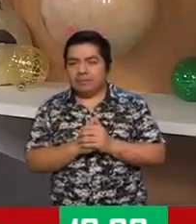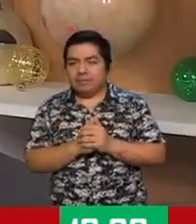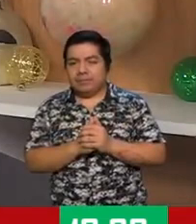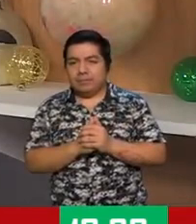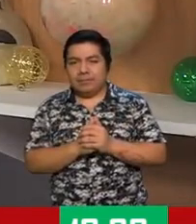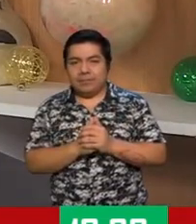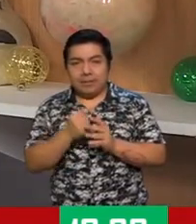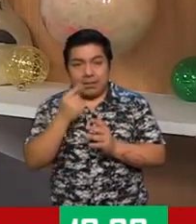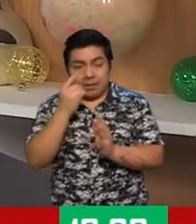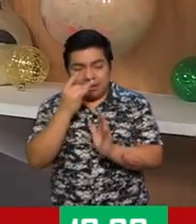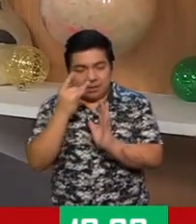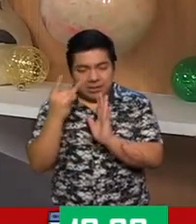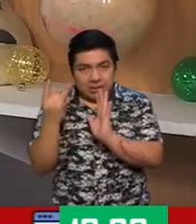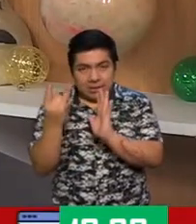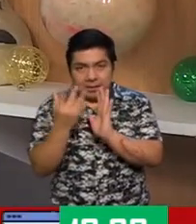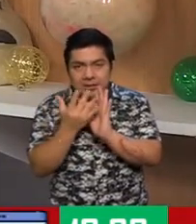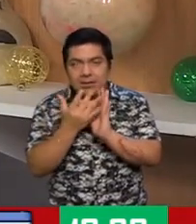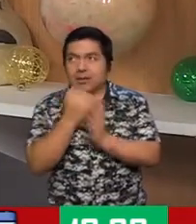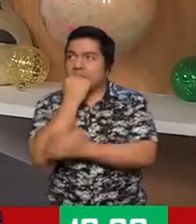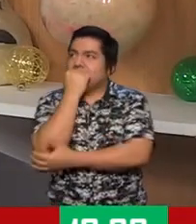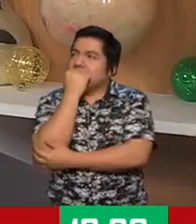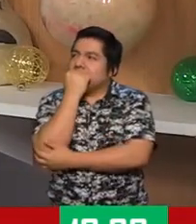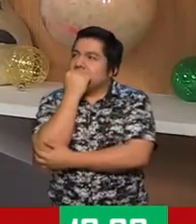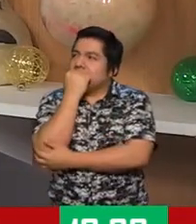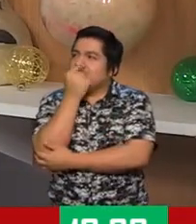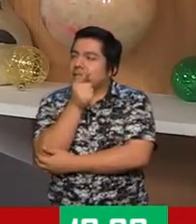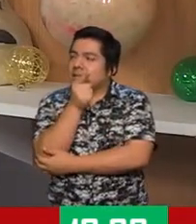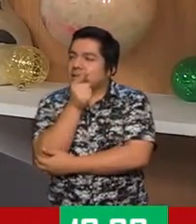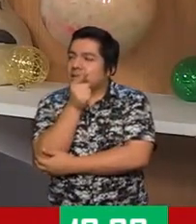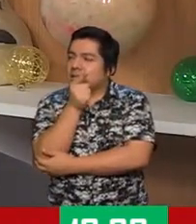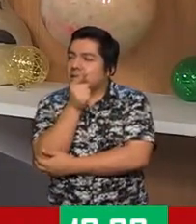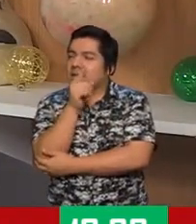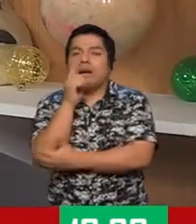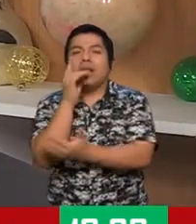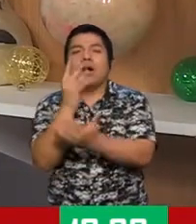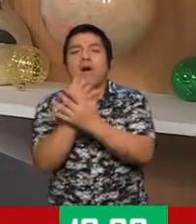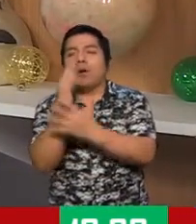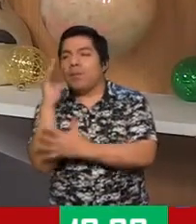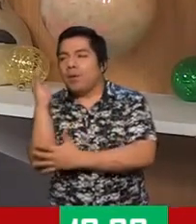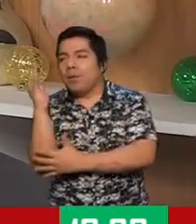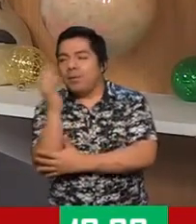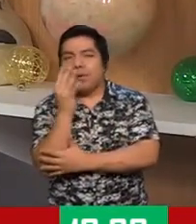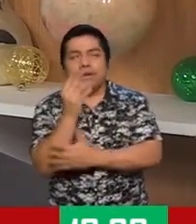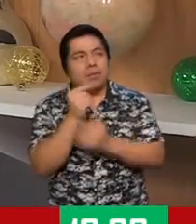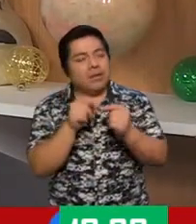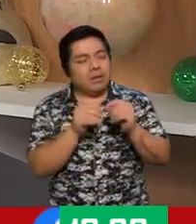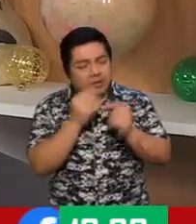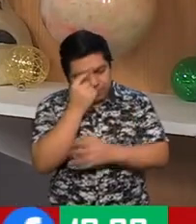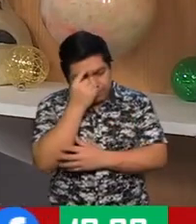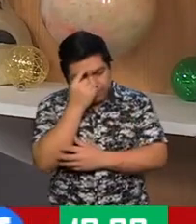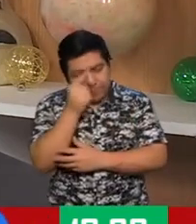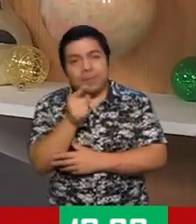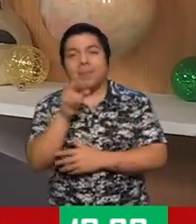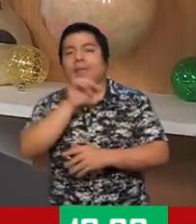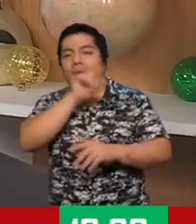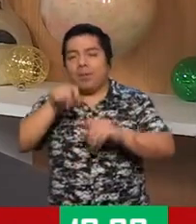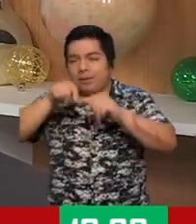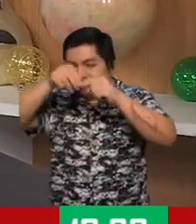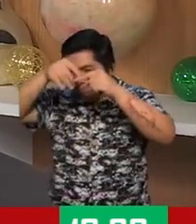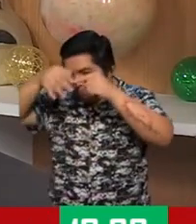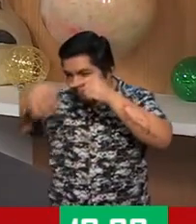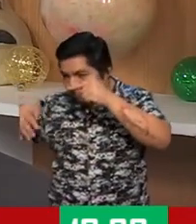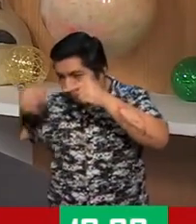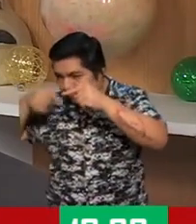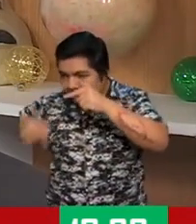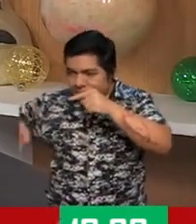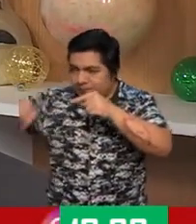Solo ha quedado en la... no recuerdo bien. Solo ha quedado en la arboleda un poco de paja mustia. No. Solo ha quedado en la rama un poco de paja